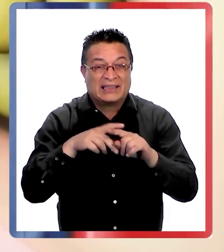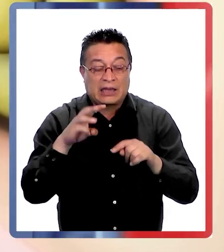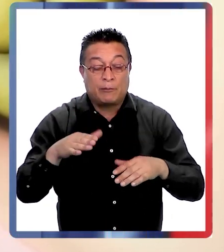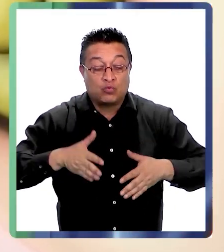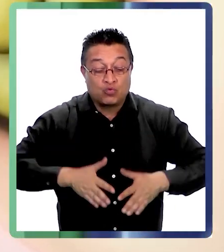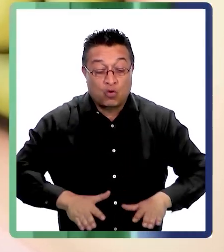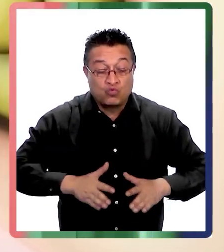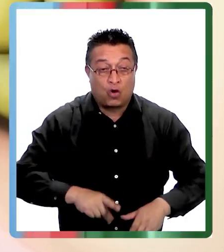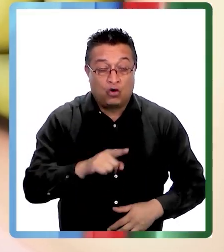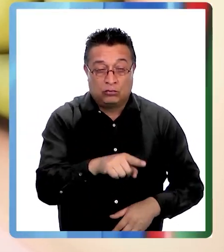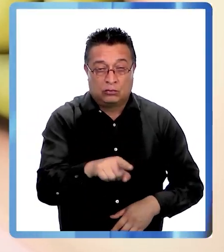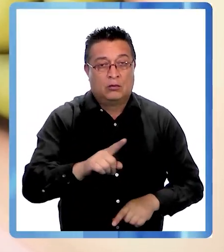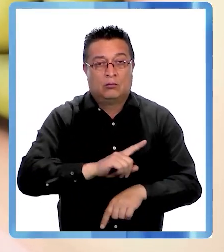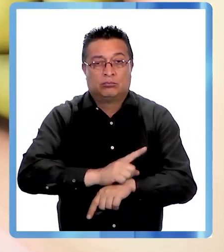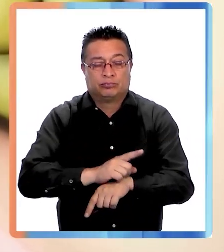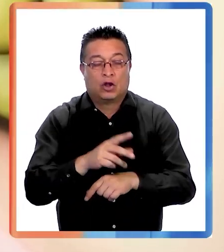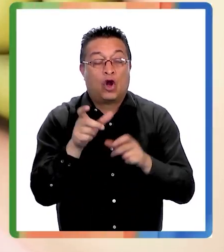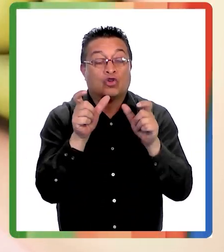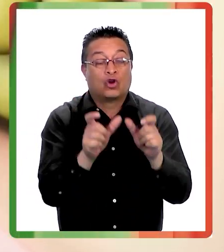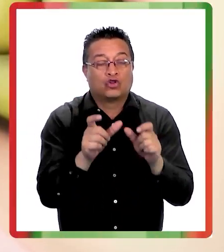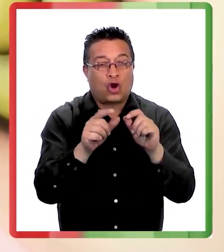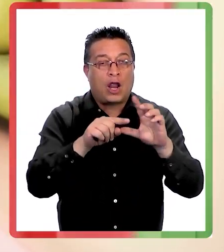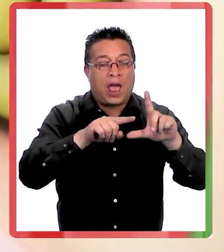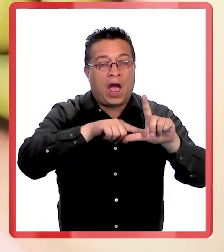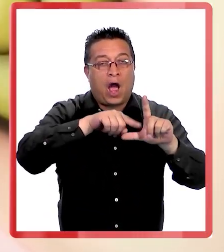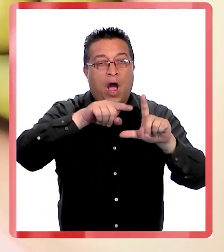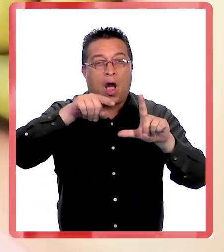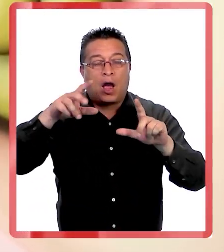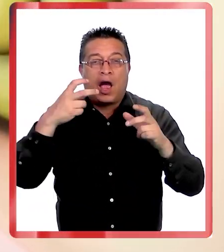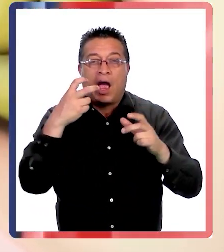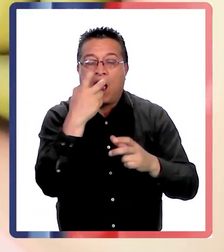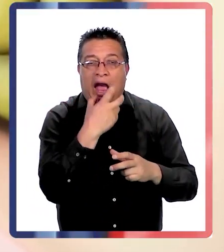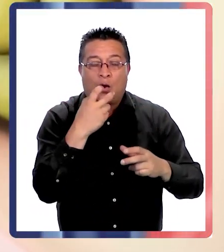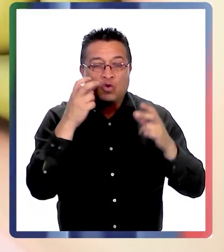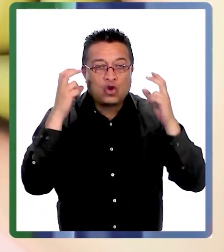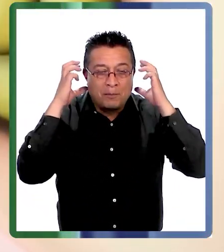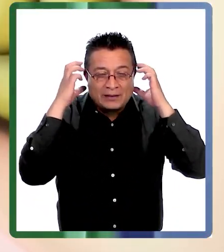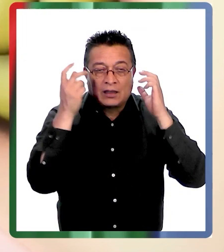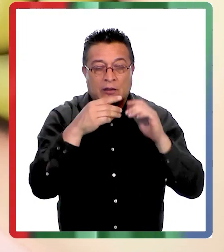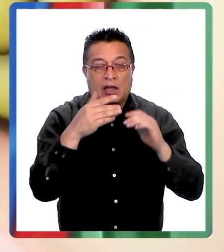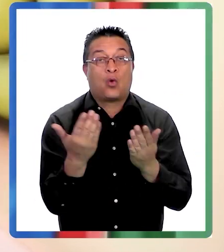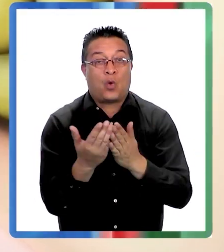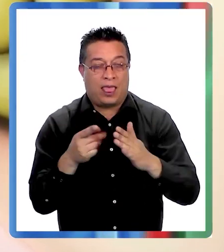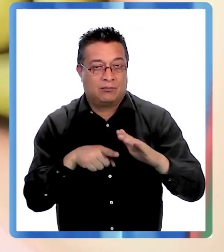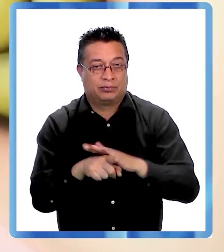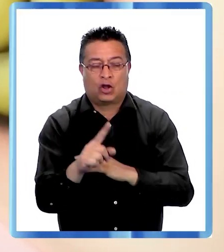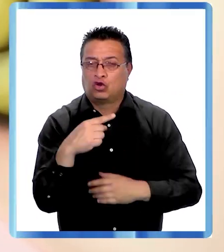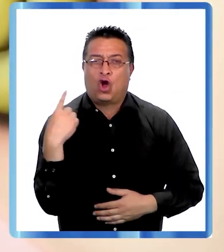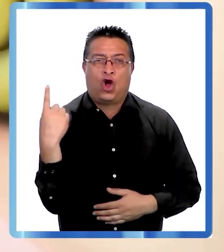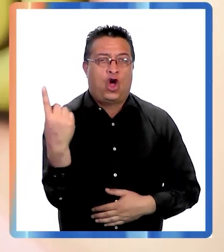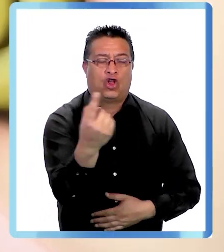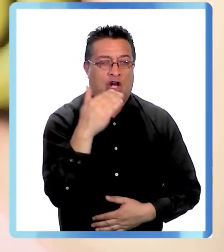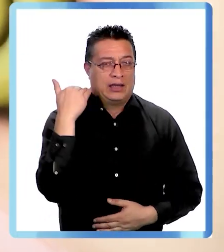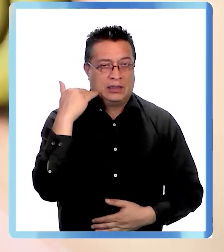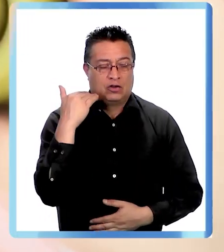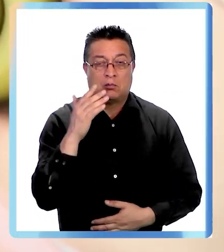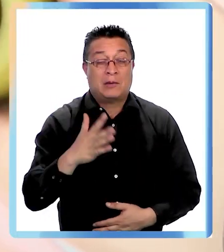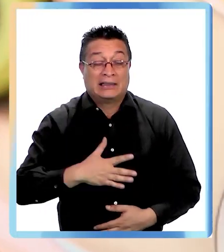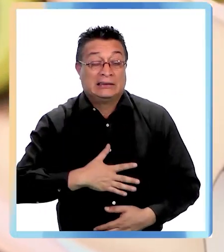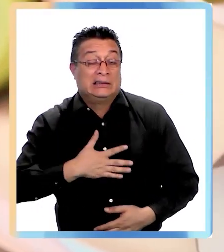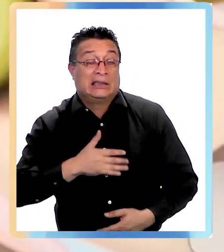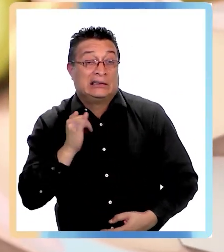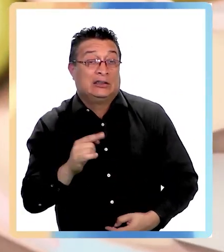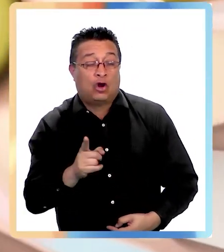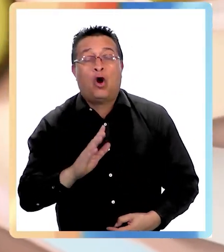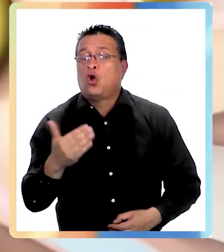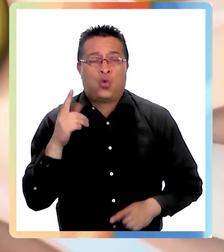nacidos y que se haga como un control con audiometría alrededor de los 5 años antes de entrar al colegio a todos los niños, independiente de que tengan síntomas o